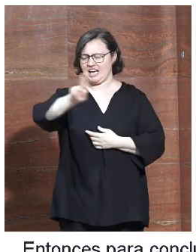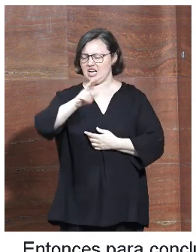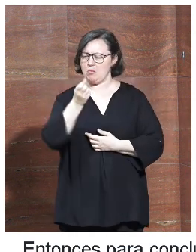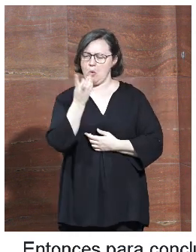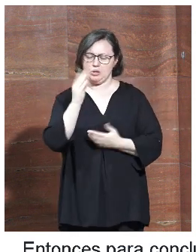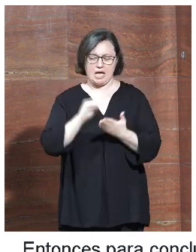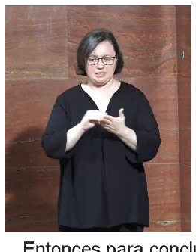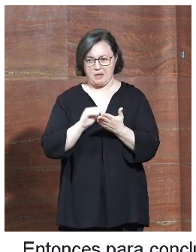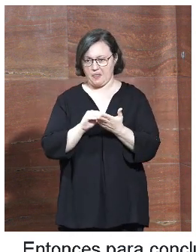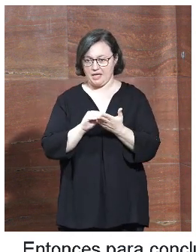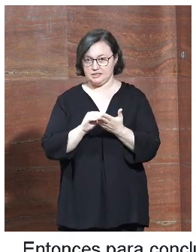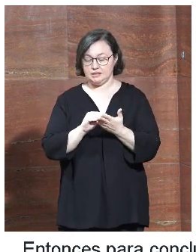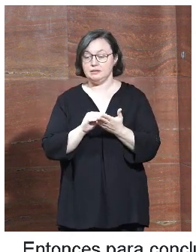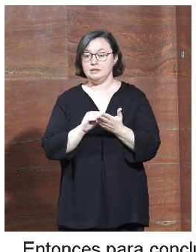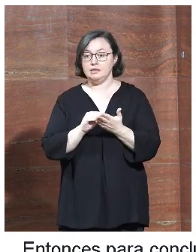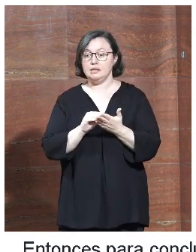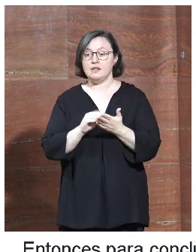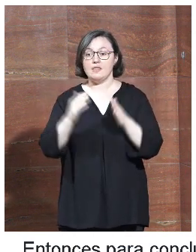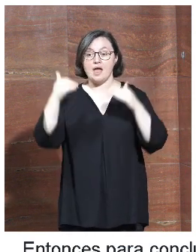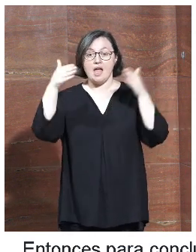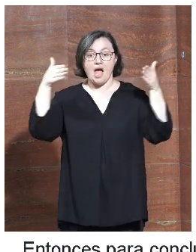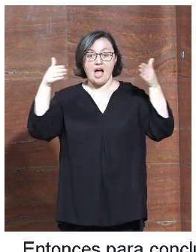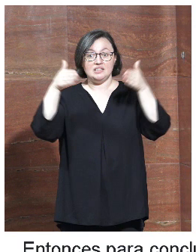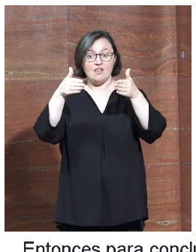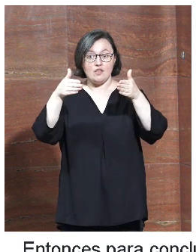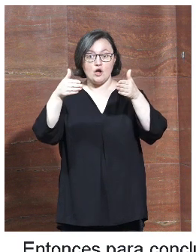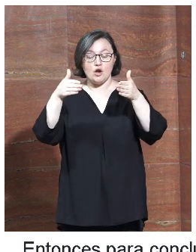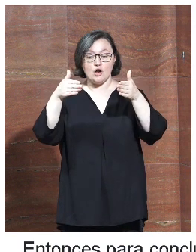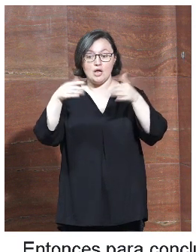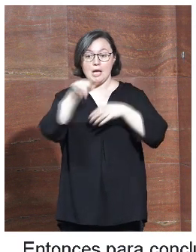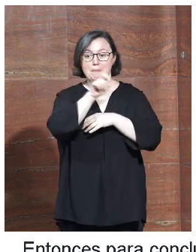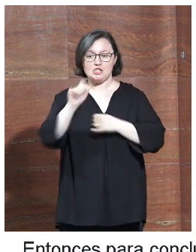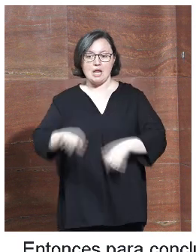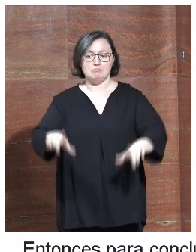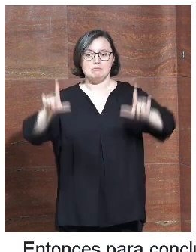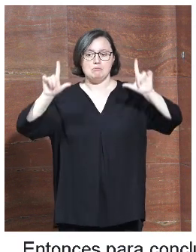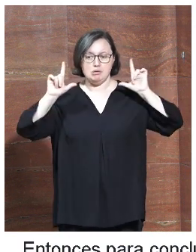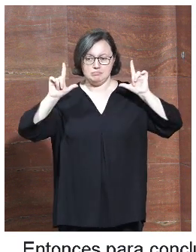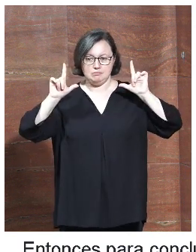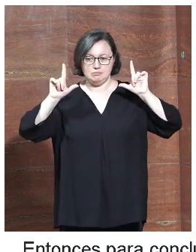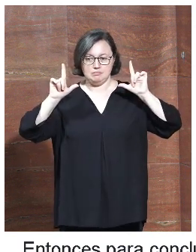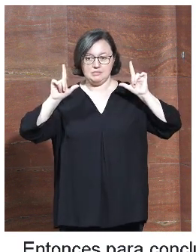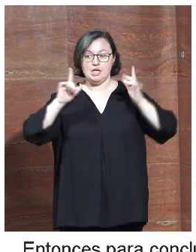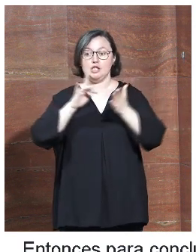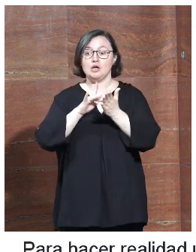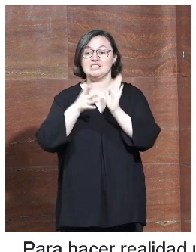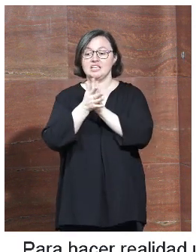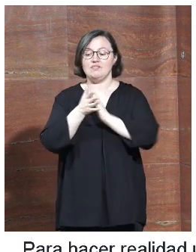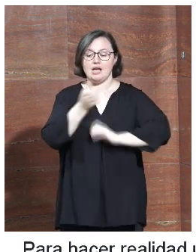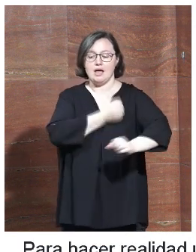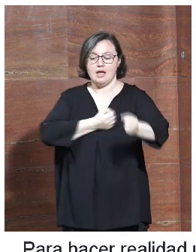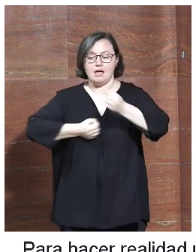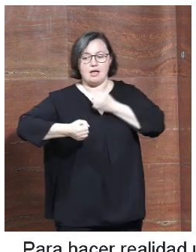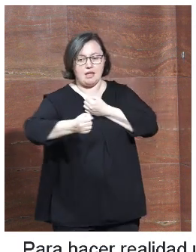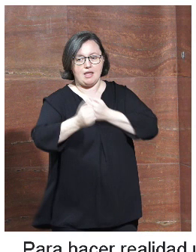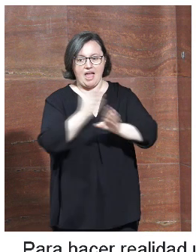veces, que la atención hay que centrarla en las personas, hay que saber ponerse en el lugar del